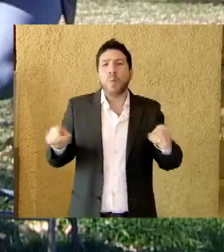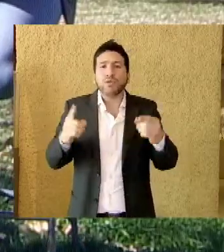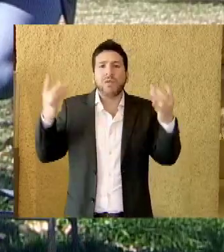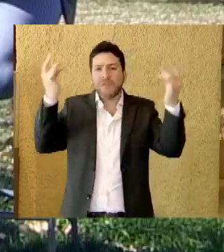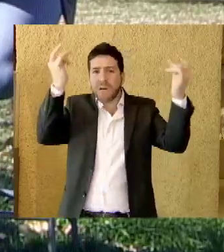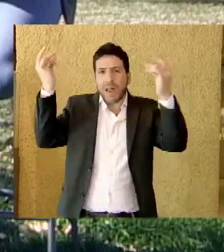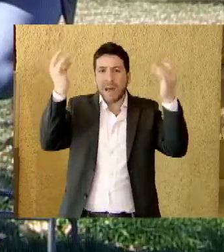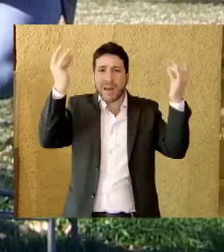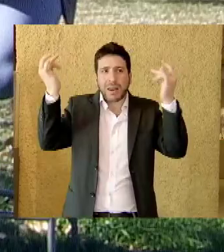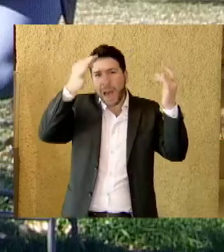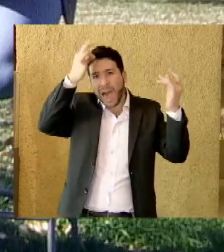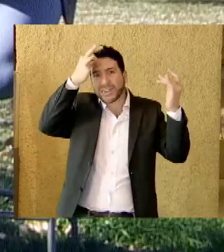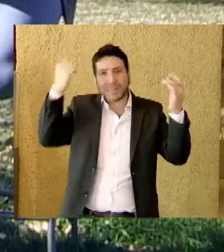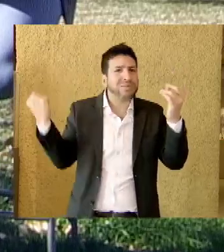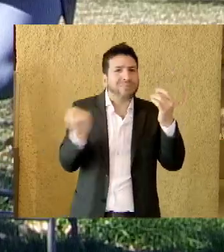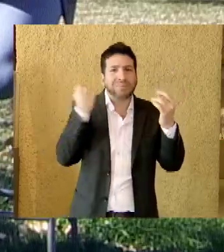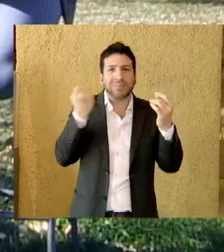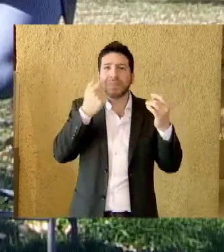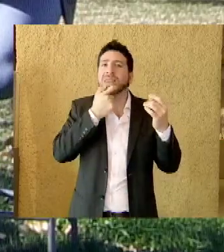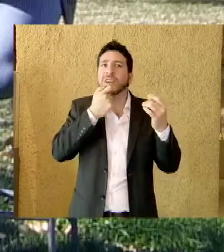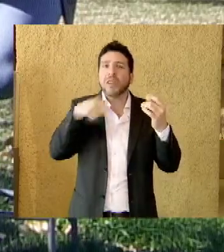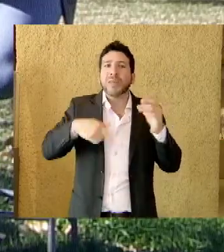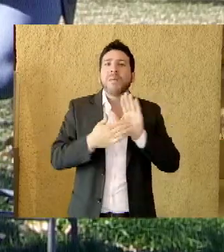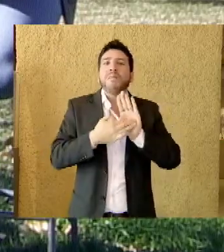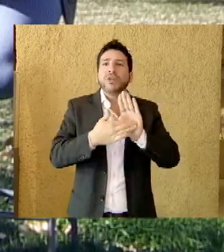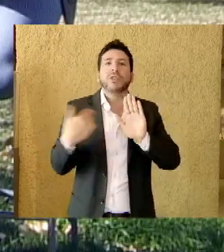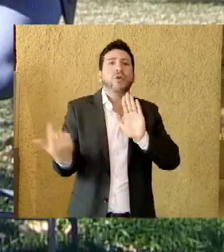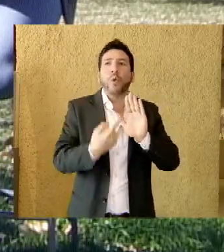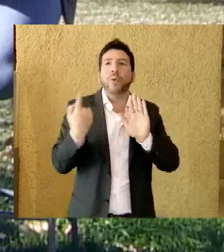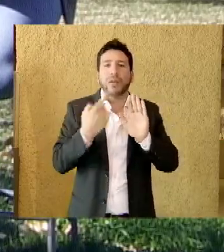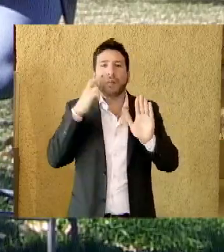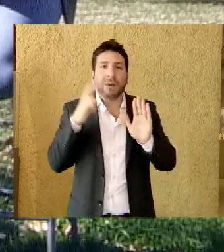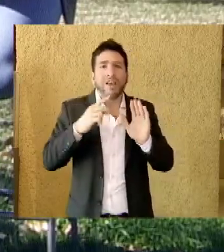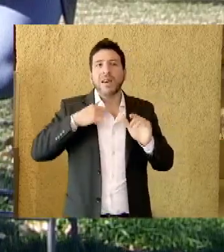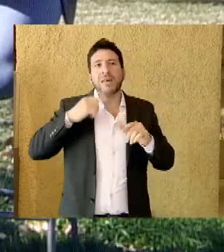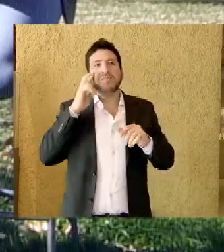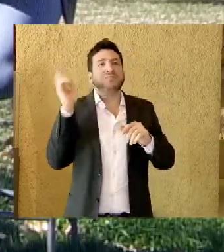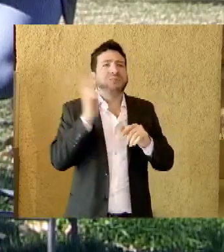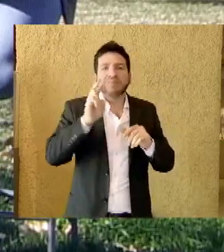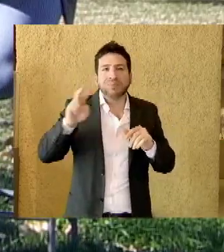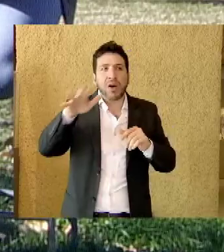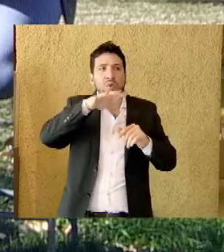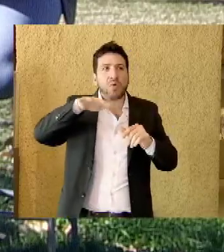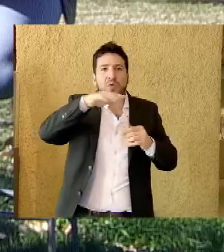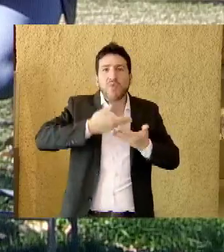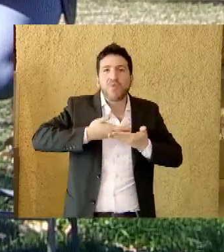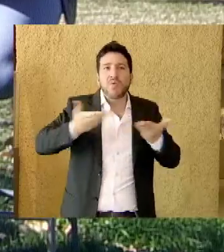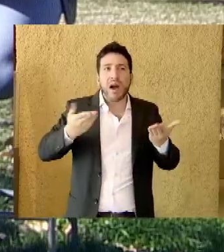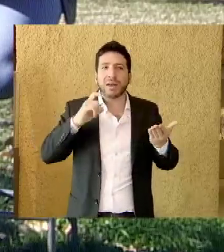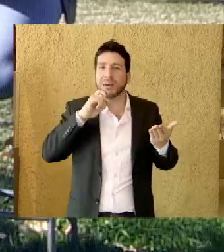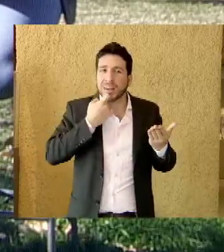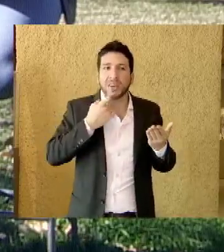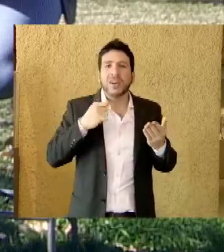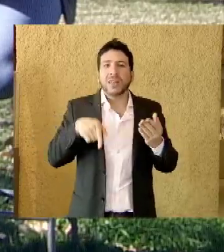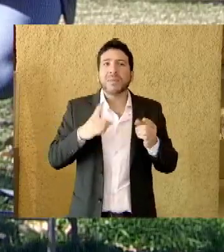bailarines, artistas de cada uno de los lugares de Mendoza. Así que van a ver reflejados los paisajes, van a reconocer justamente a su gente y van a